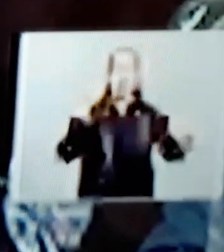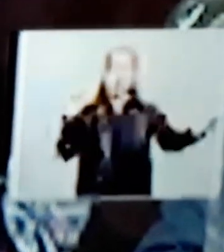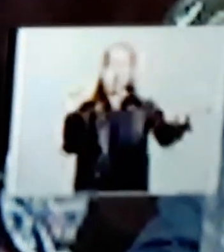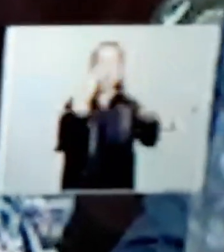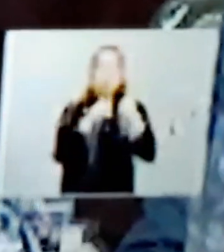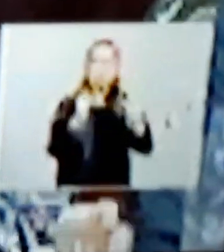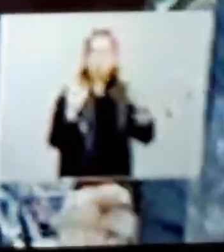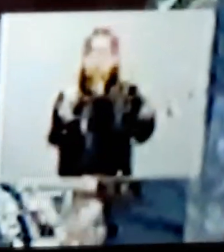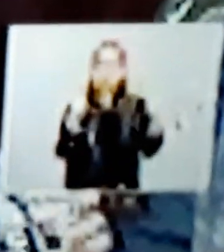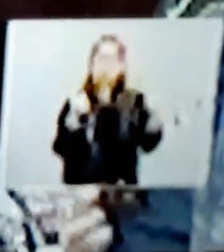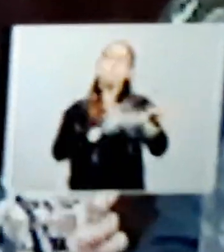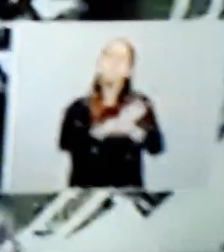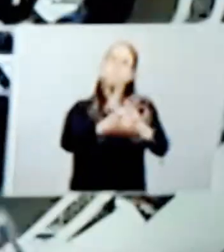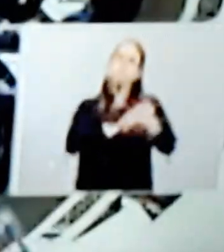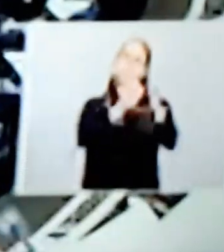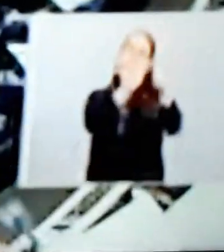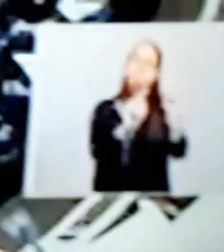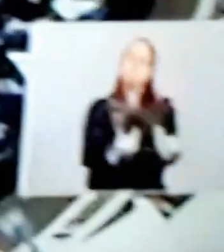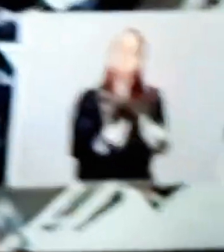en paz.